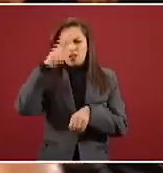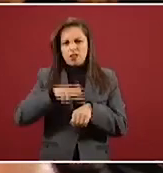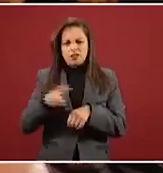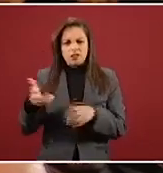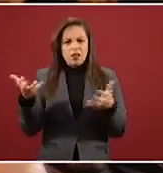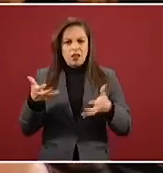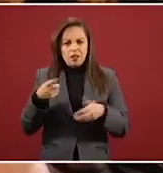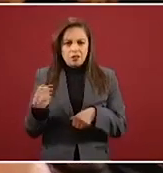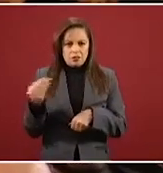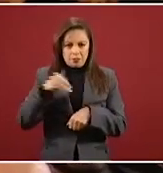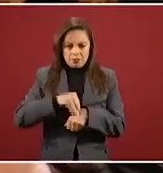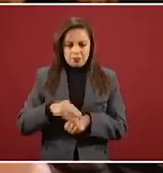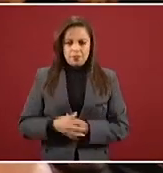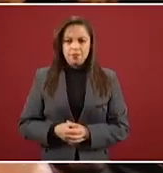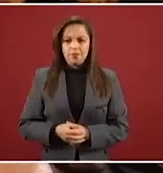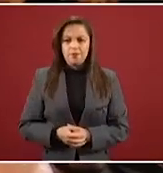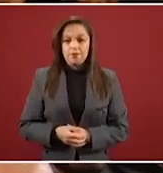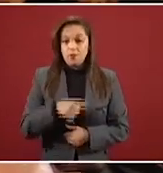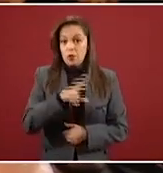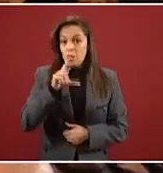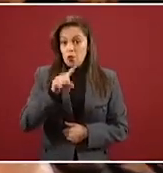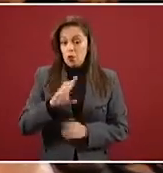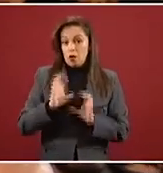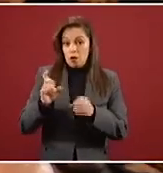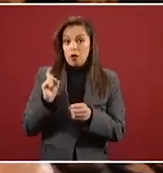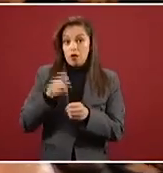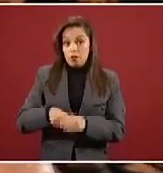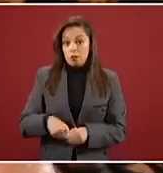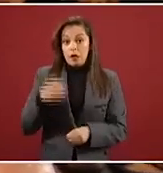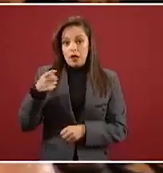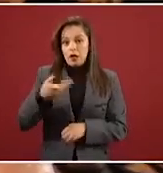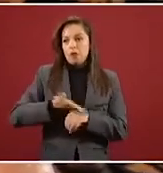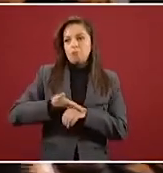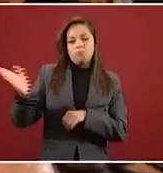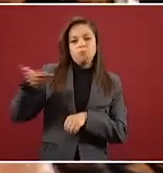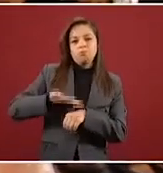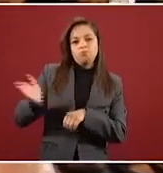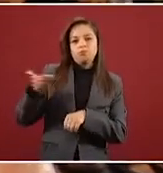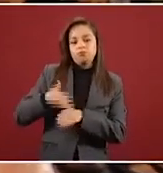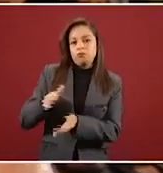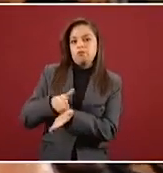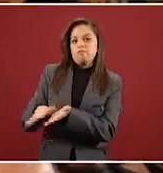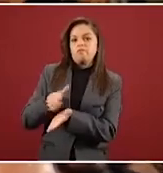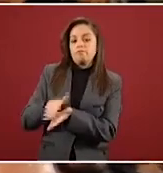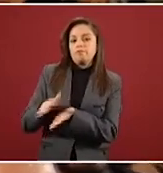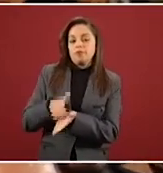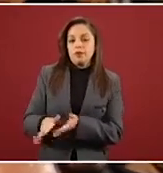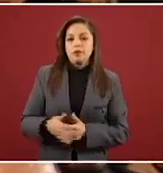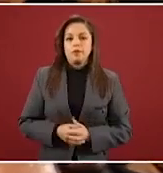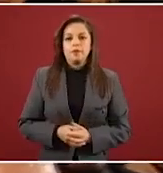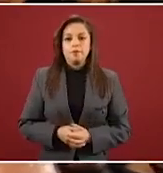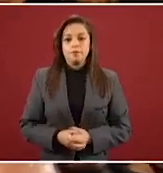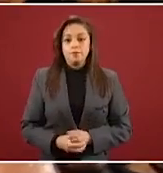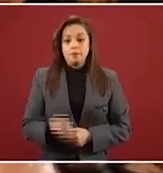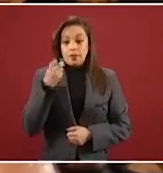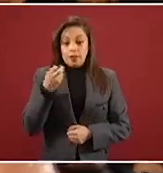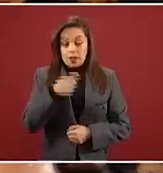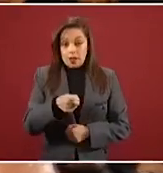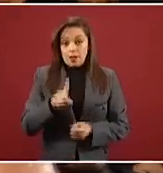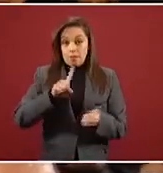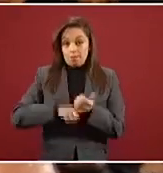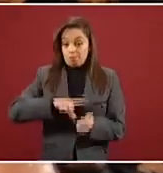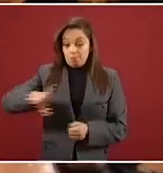y a los que no se afilien a ese sindicato blanco los están despidiendo. Es decir, están incurriendo en la creación desde el gobierno que